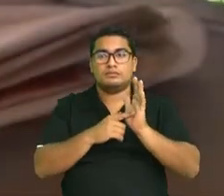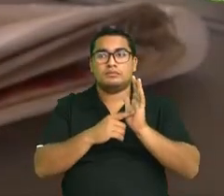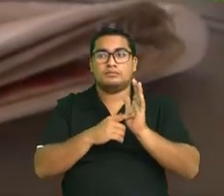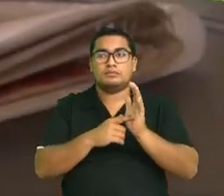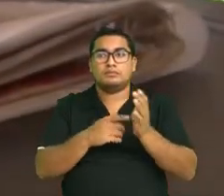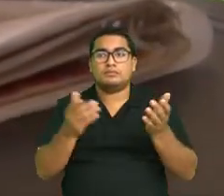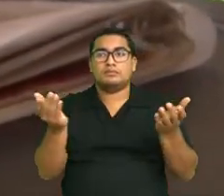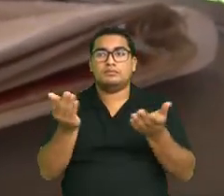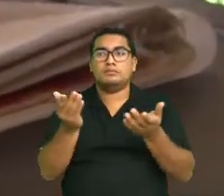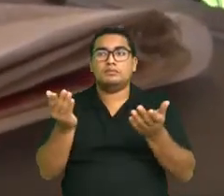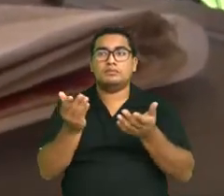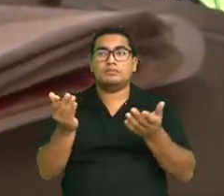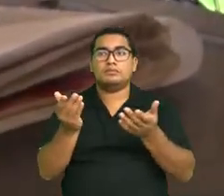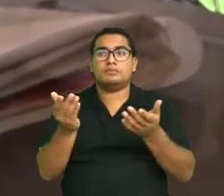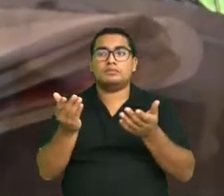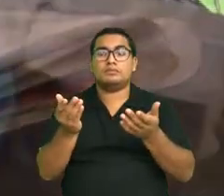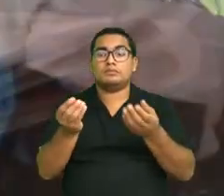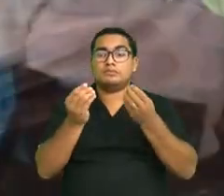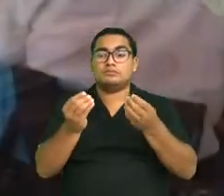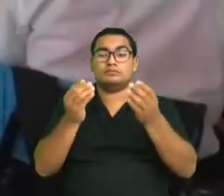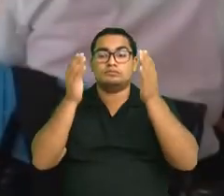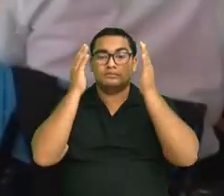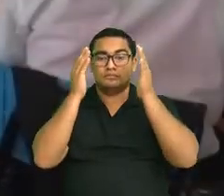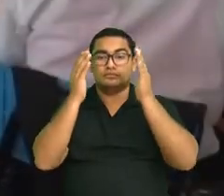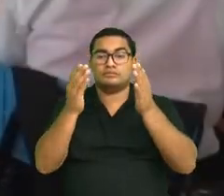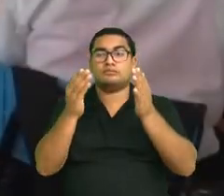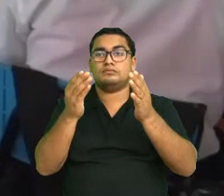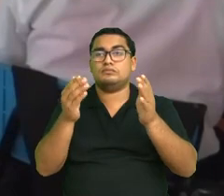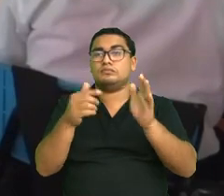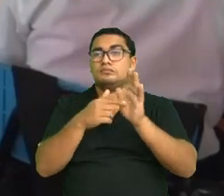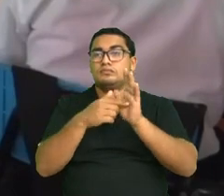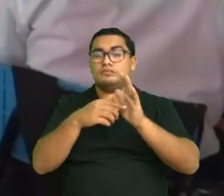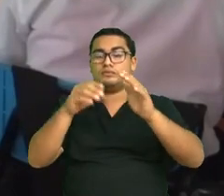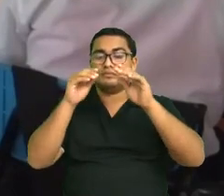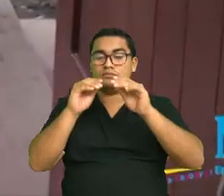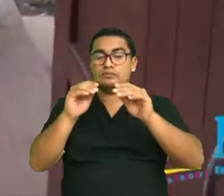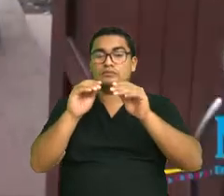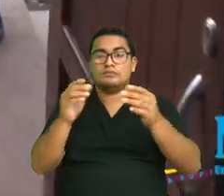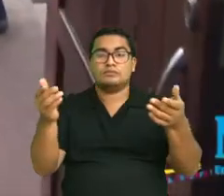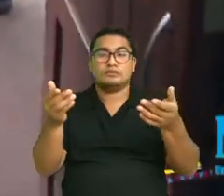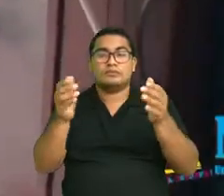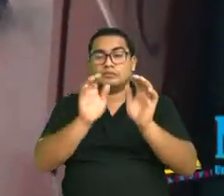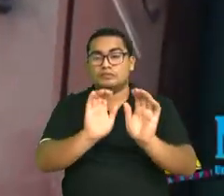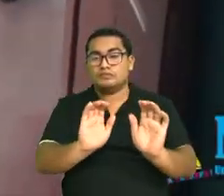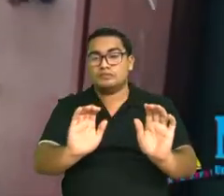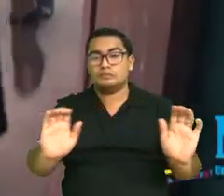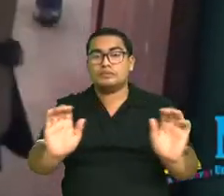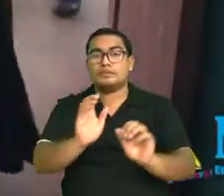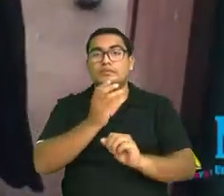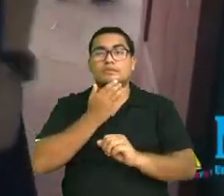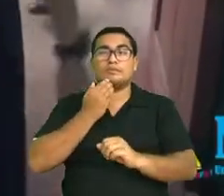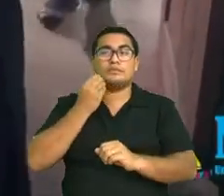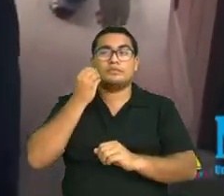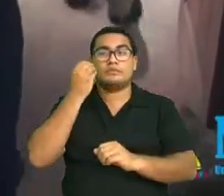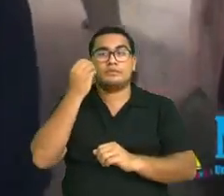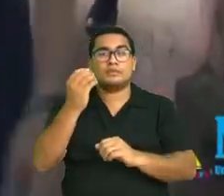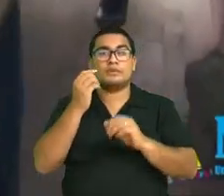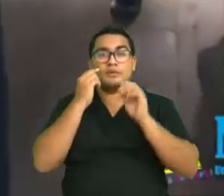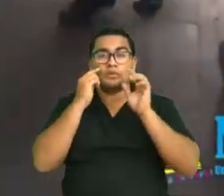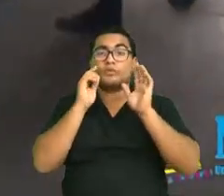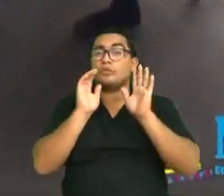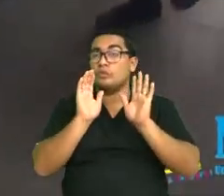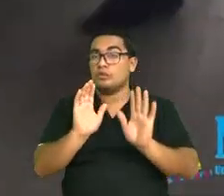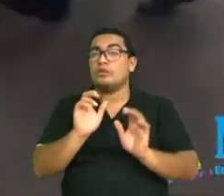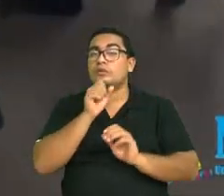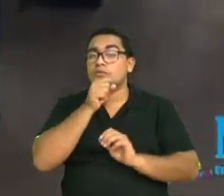prestar, digamos, mucha atención en la formación de nuestros niños, de nuestros jóvenes, en el cuidado de nuestros